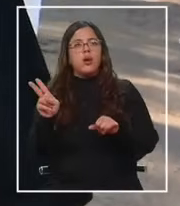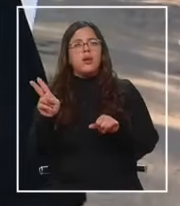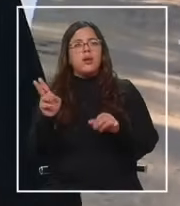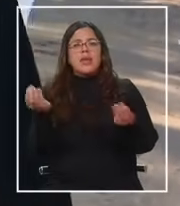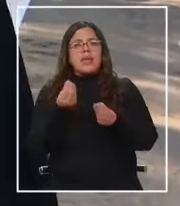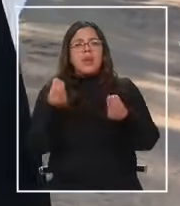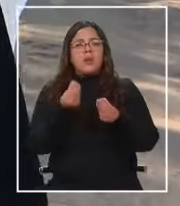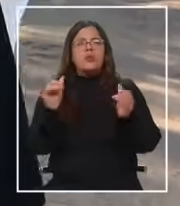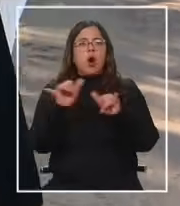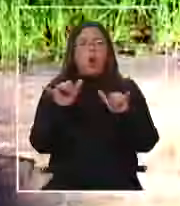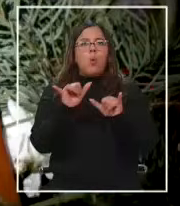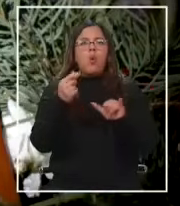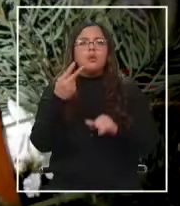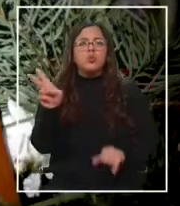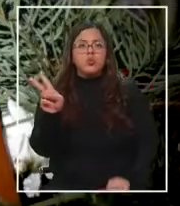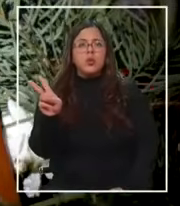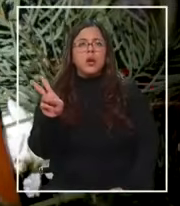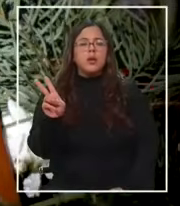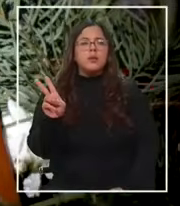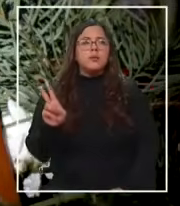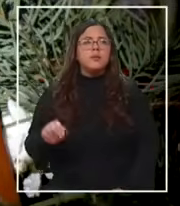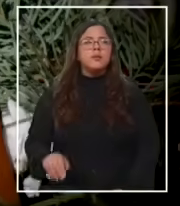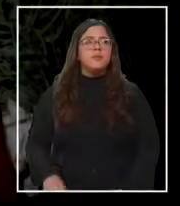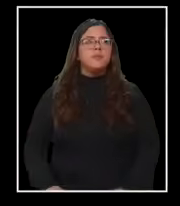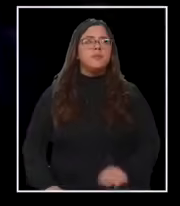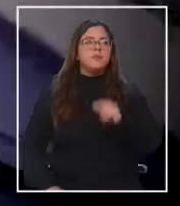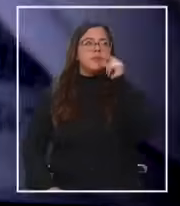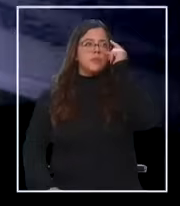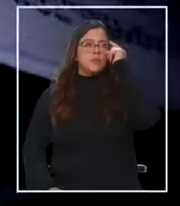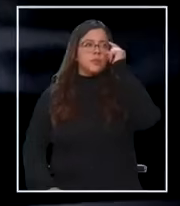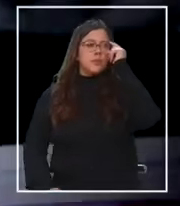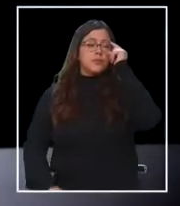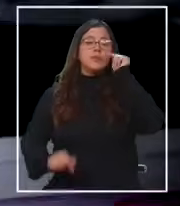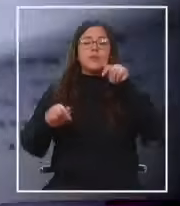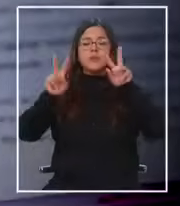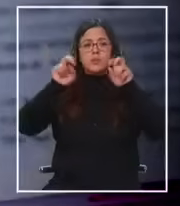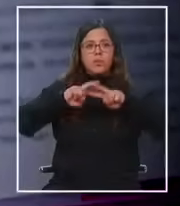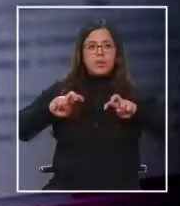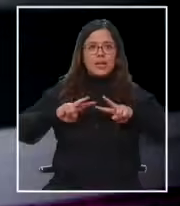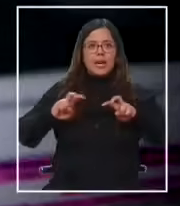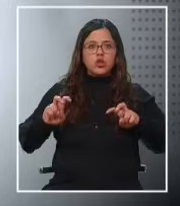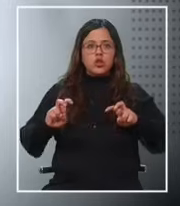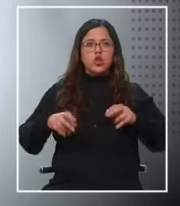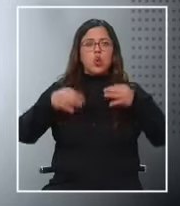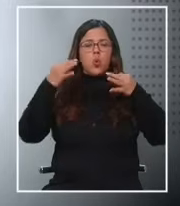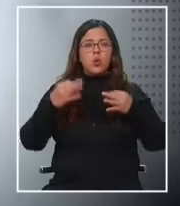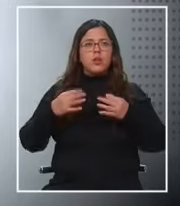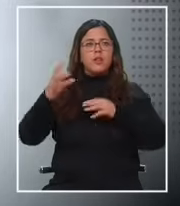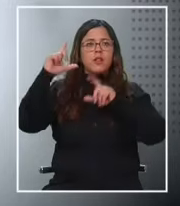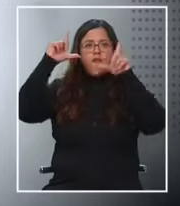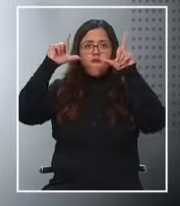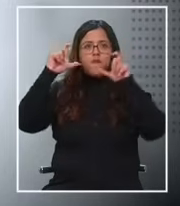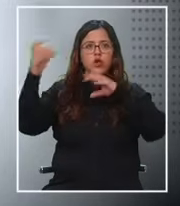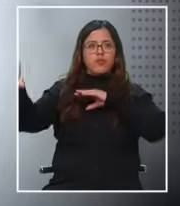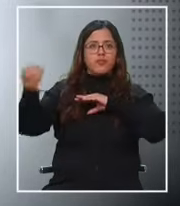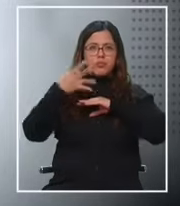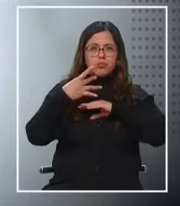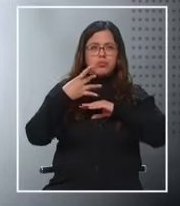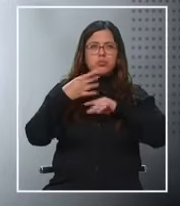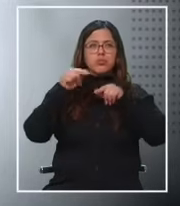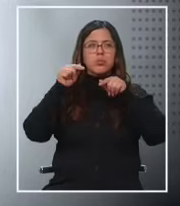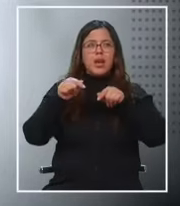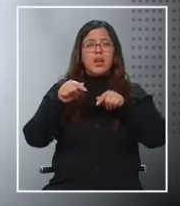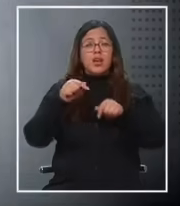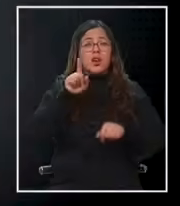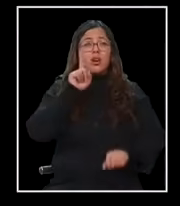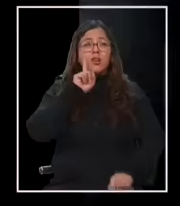saber qué pasó con el bebé. En medio de nuestra investigación nos llega una foto. Daría cuenta que con